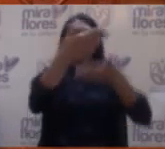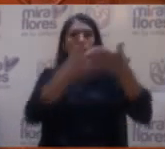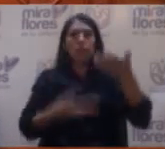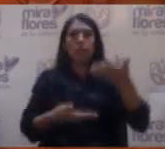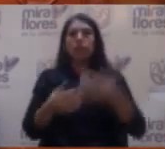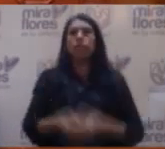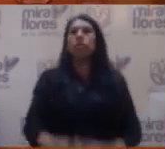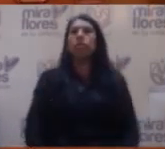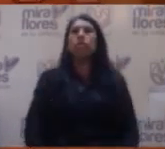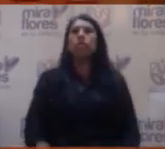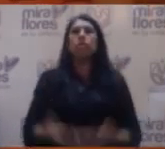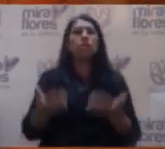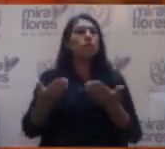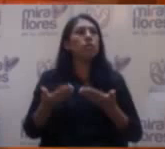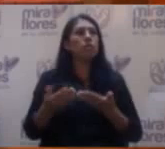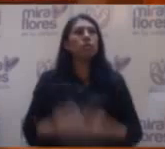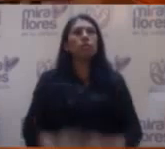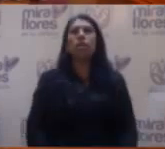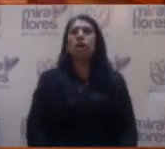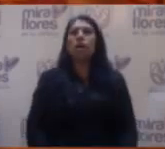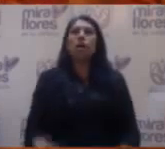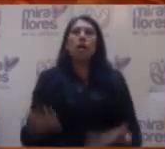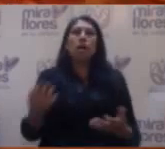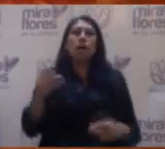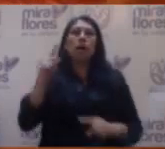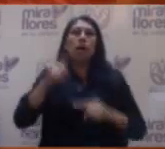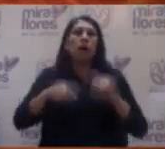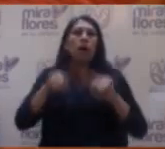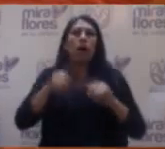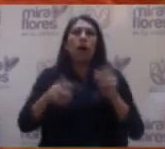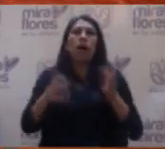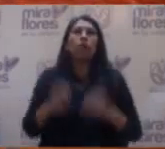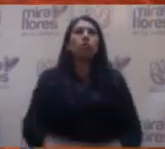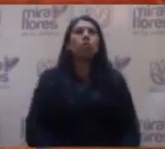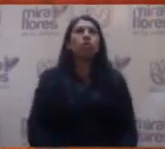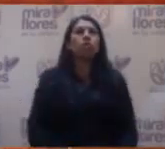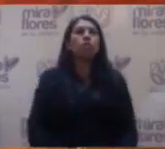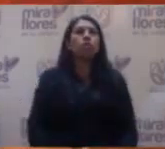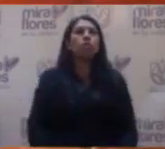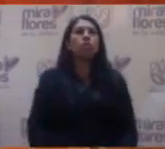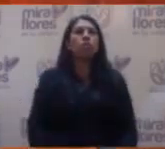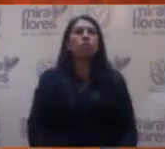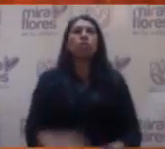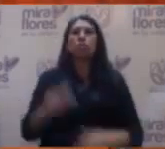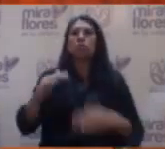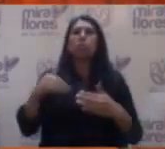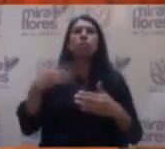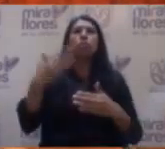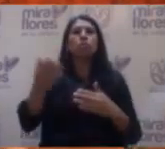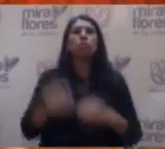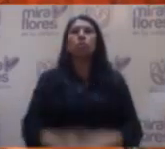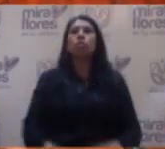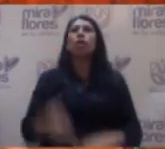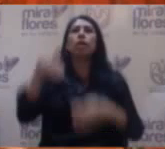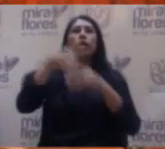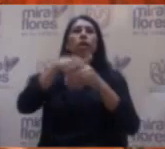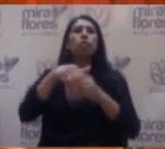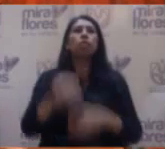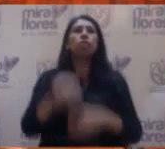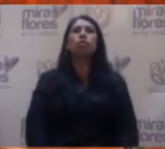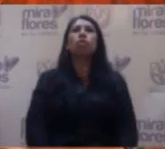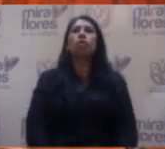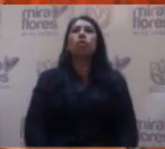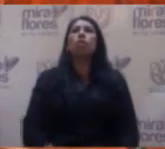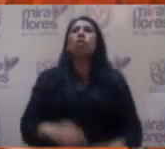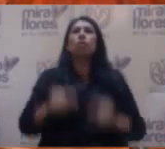poder. No sé si hay alguna observación. Si no hay observaciones, vamos a proceder a su voto. Aquellos miembros del